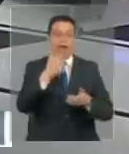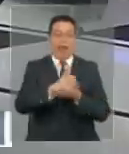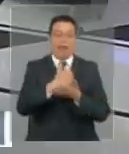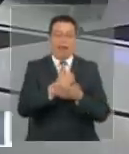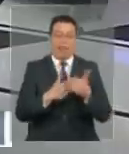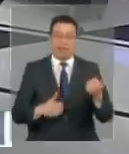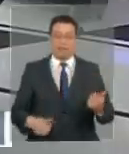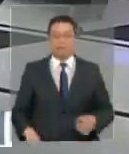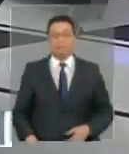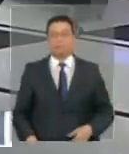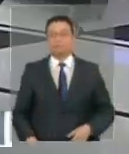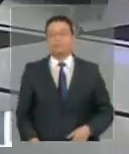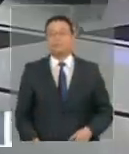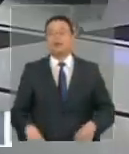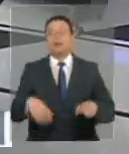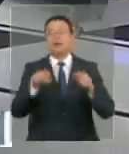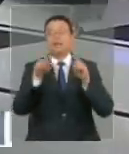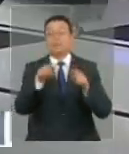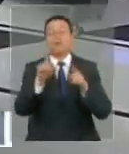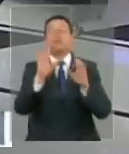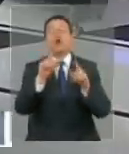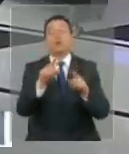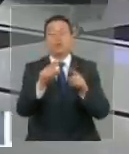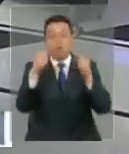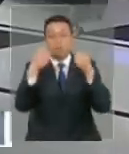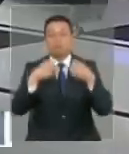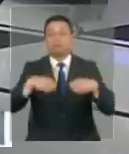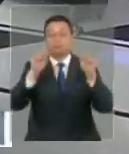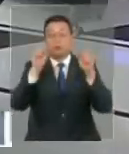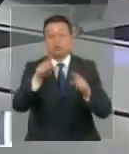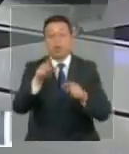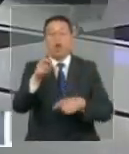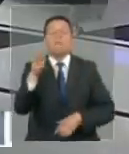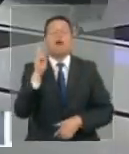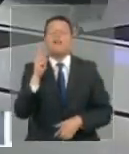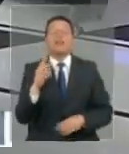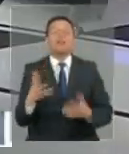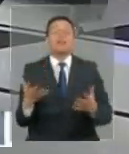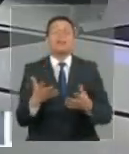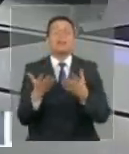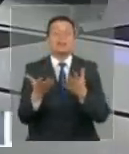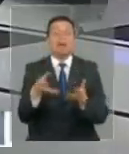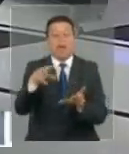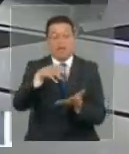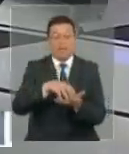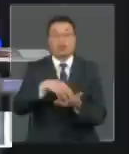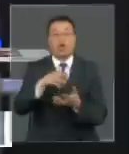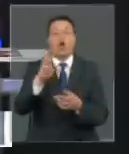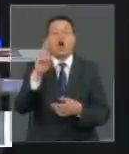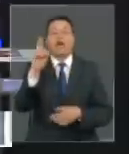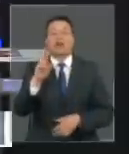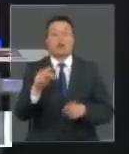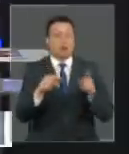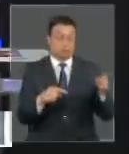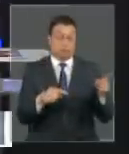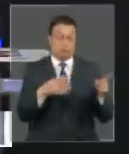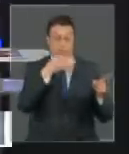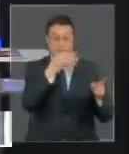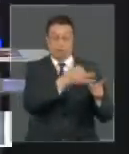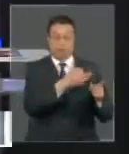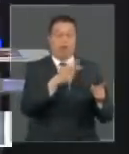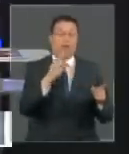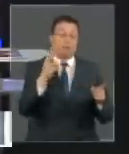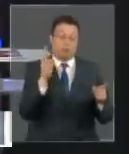en particular que si usted llegase a ganar la alcaldía usted prohibiría? En la comuna de Recoleta, así como el alcalde Jadue ha